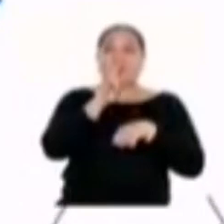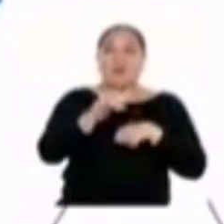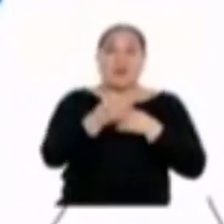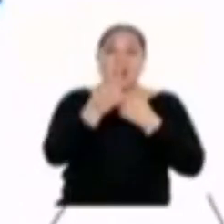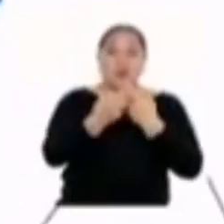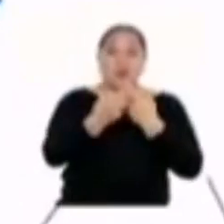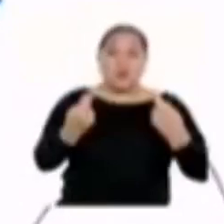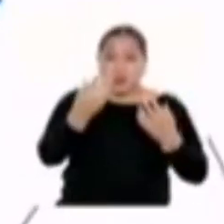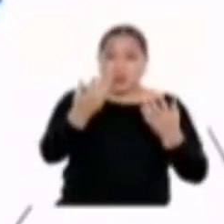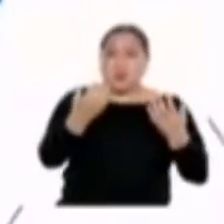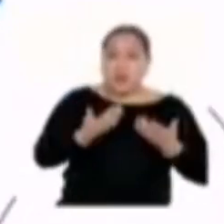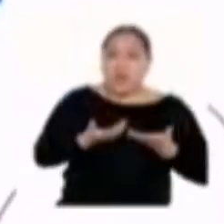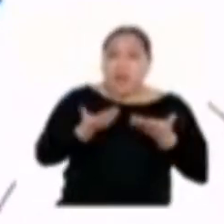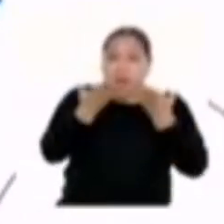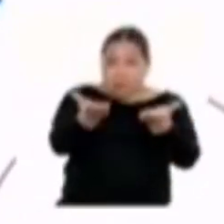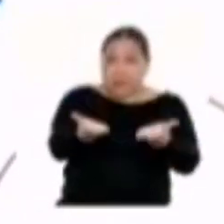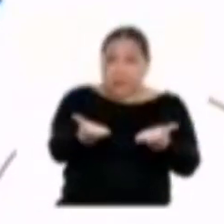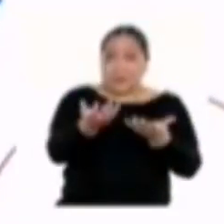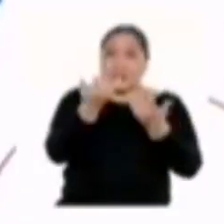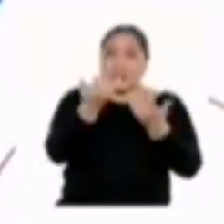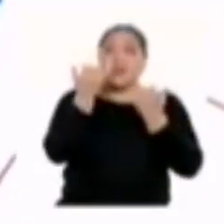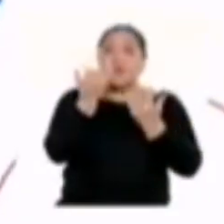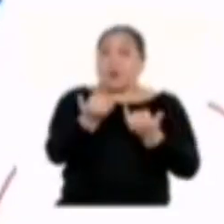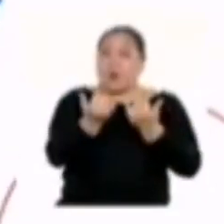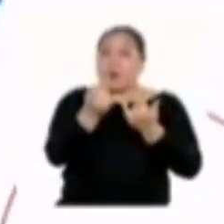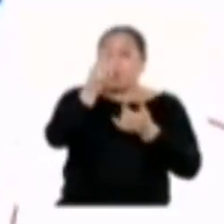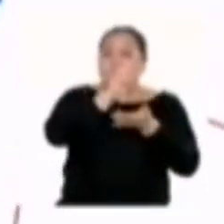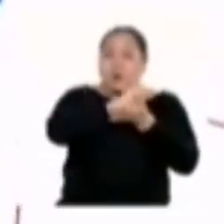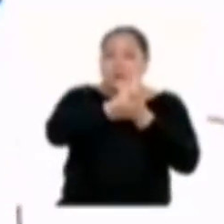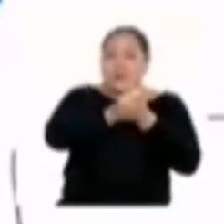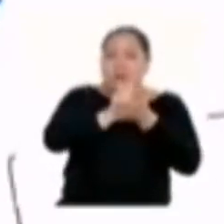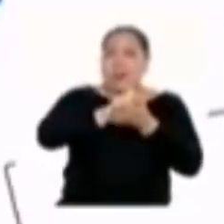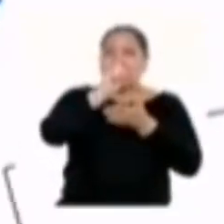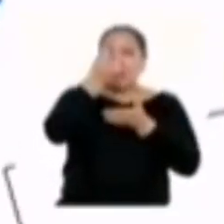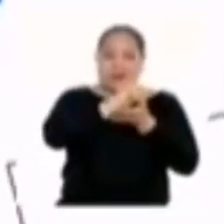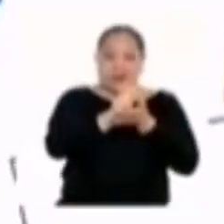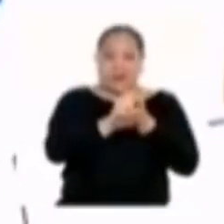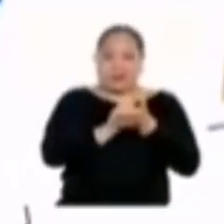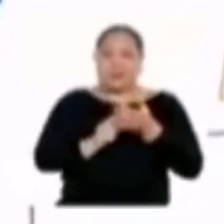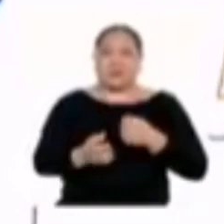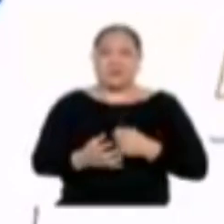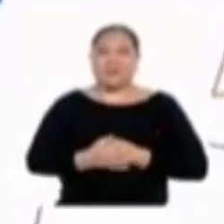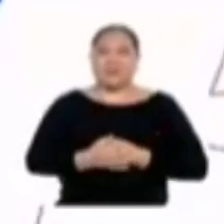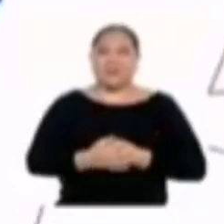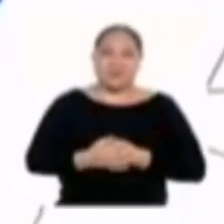utilizando los recursos que te hemos compartido hoy y elaborar la primera versión de tu texto.